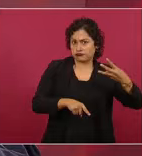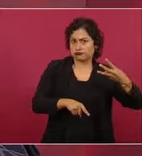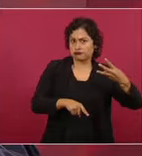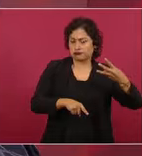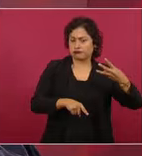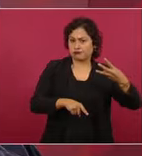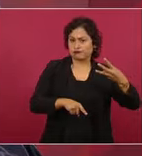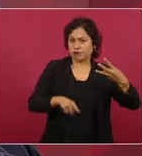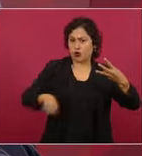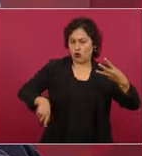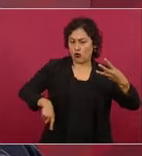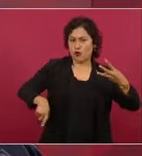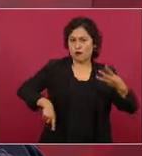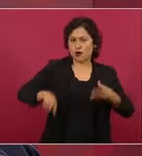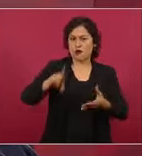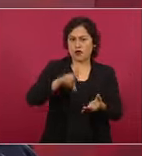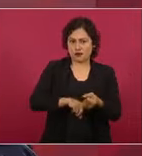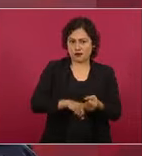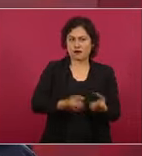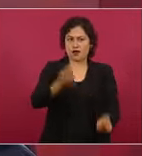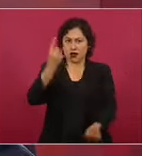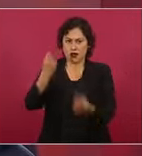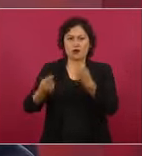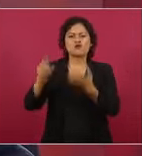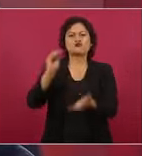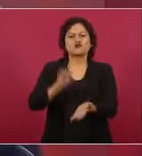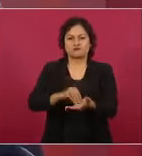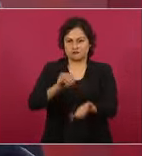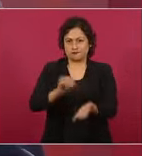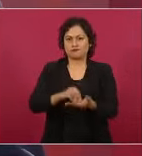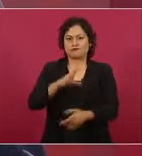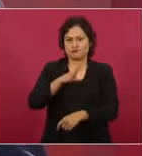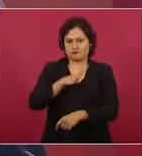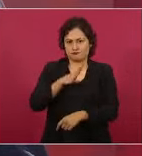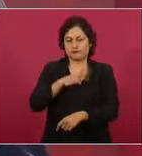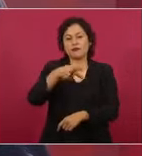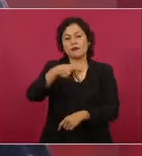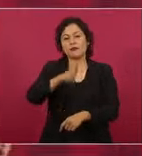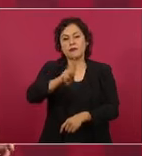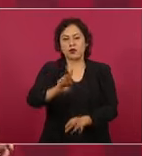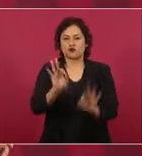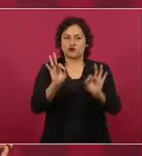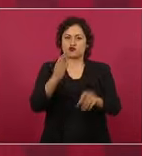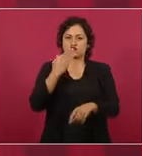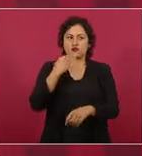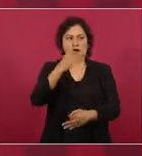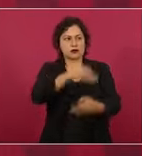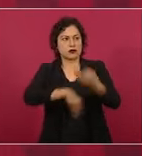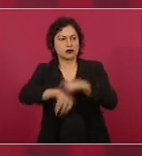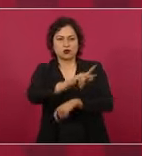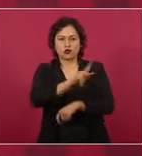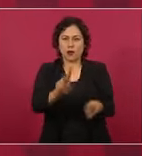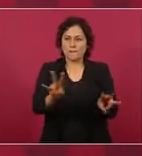Pero qué bien que estamos atentos todos y no permitirlo,